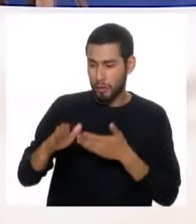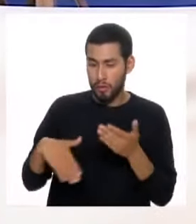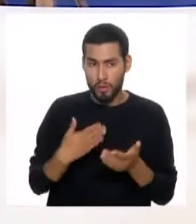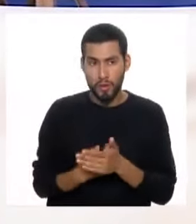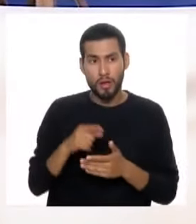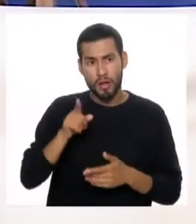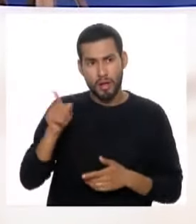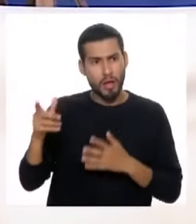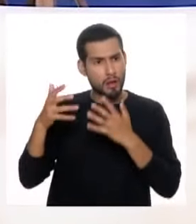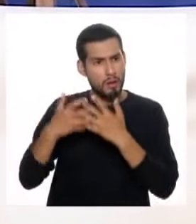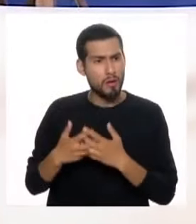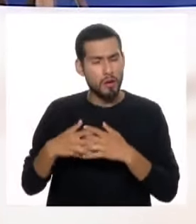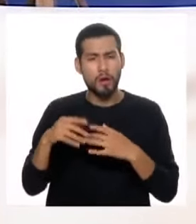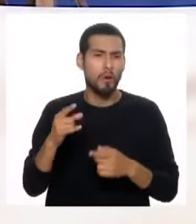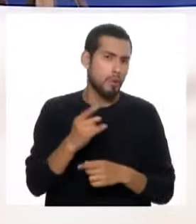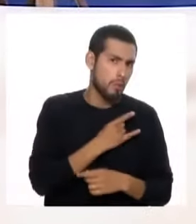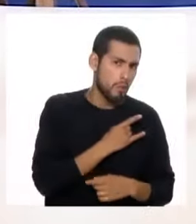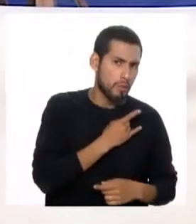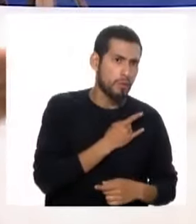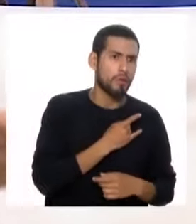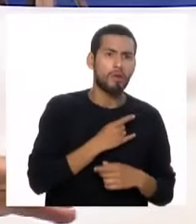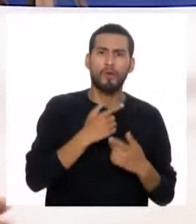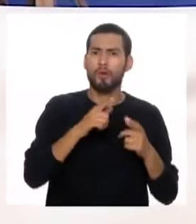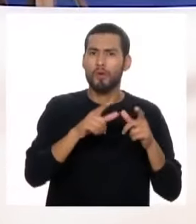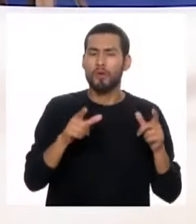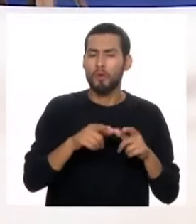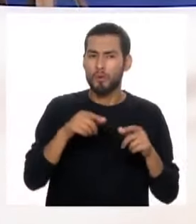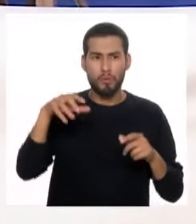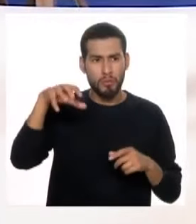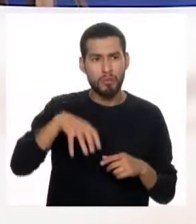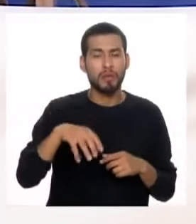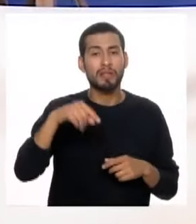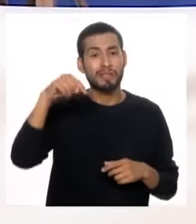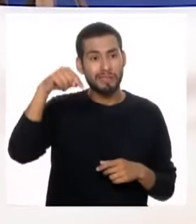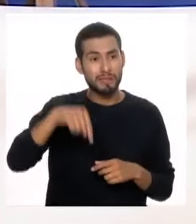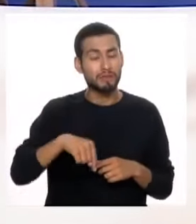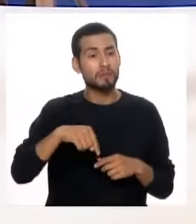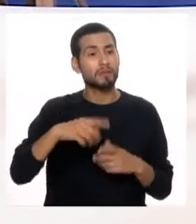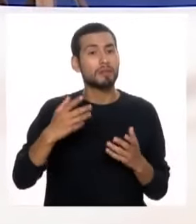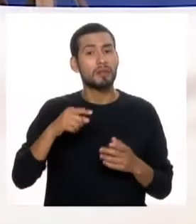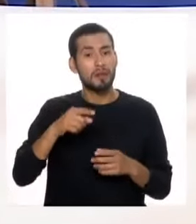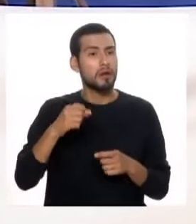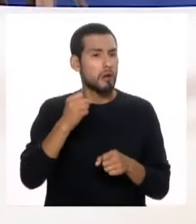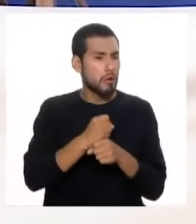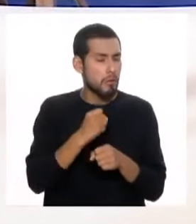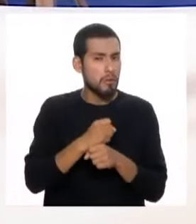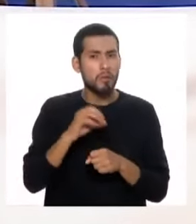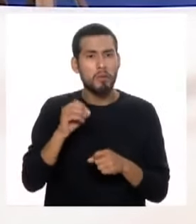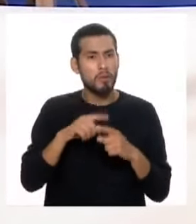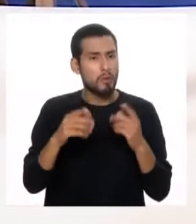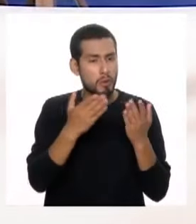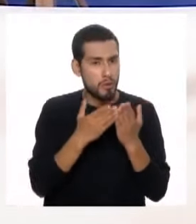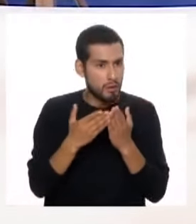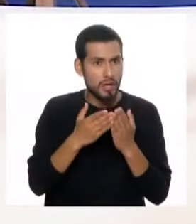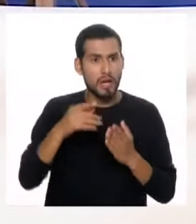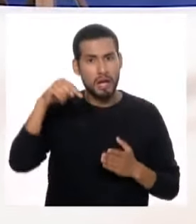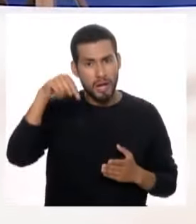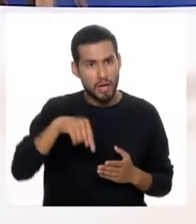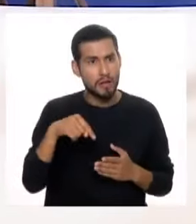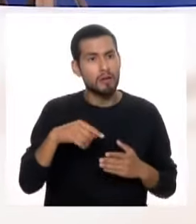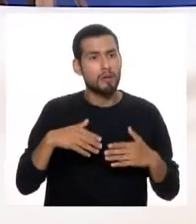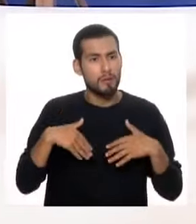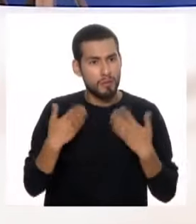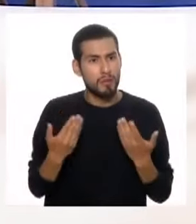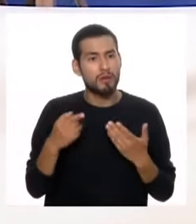a una empresa, a la universidad, a un condominio, y ahí, en el momento del trabajo, del estudio, ahí se